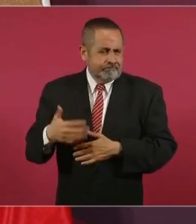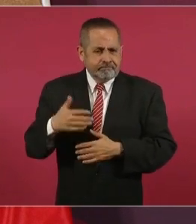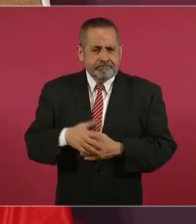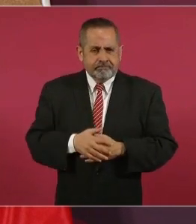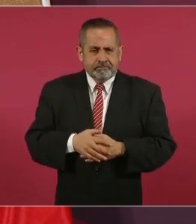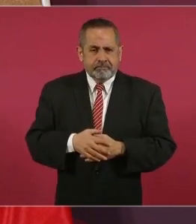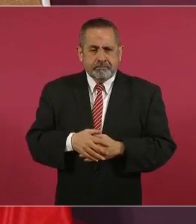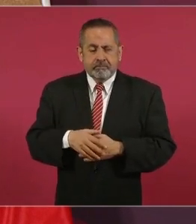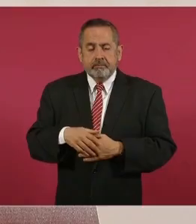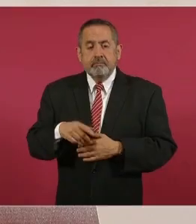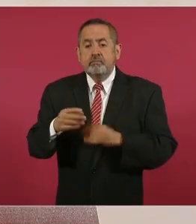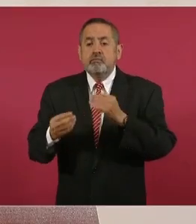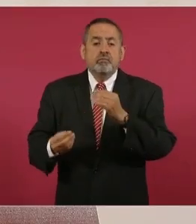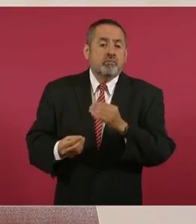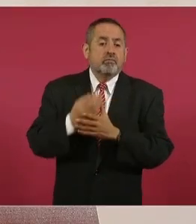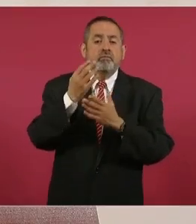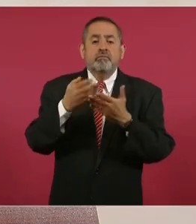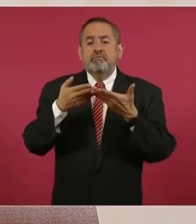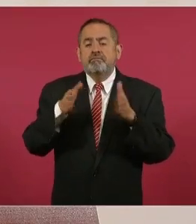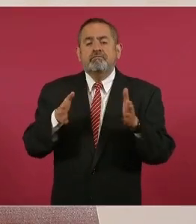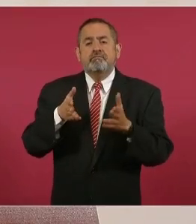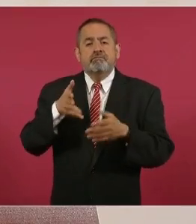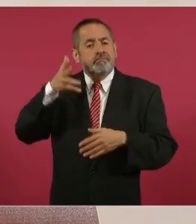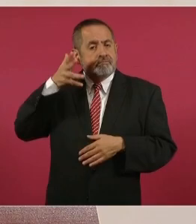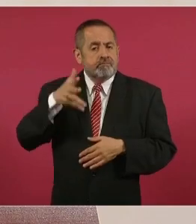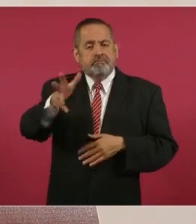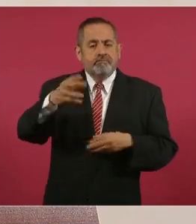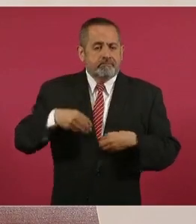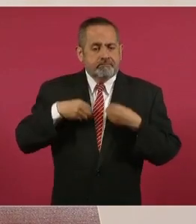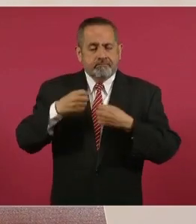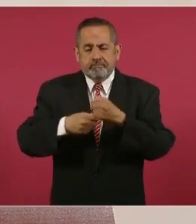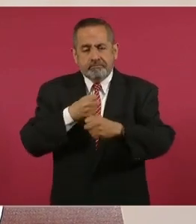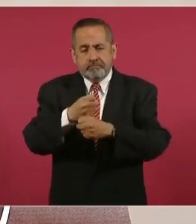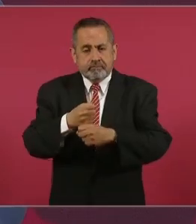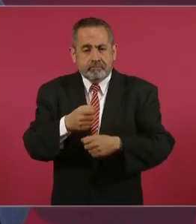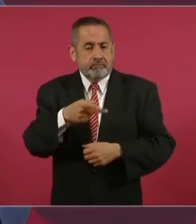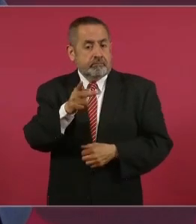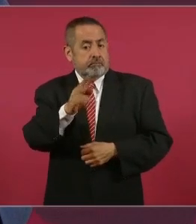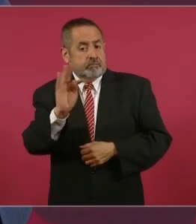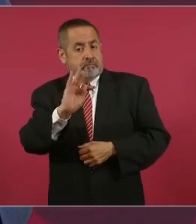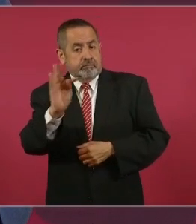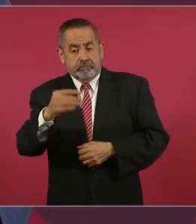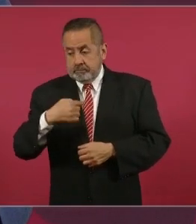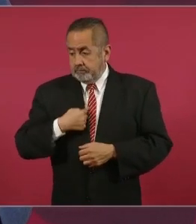porque estamos inaugurando una etapa nueva. Pero ¿qué hubiésemos hecho